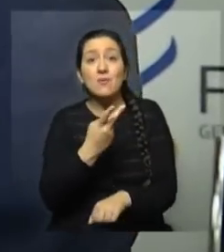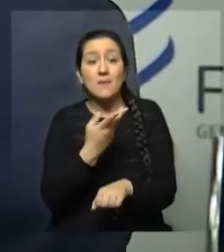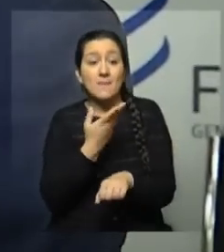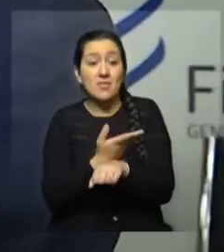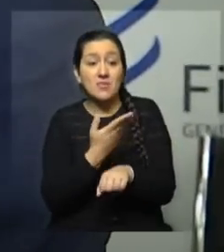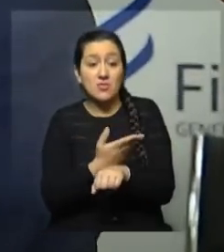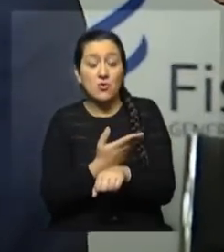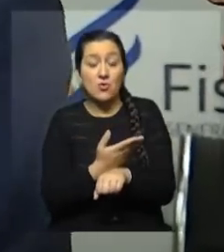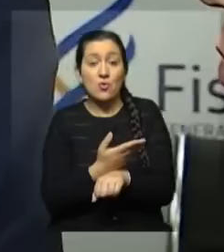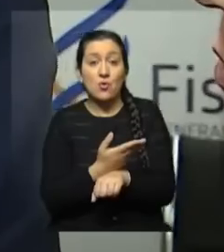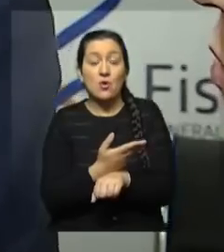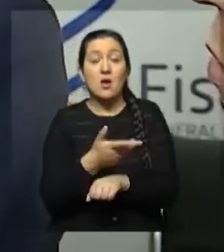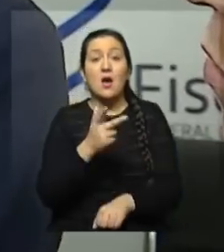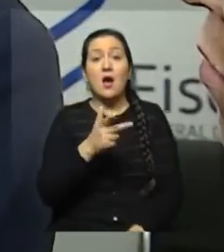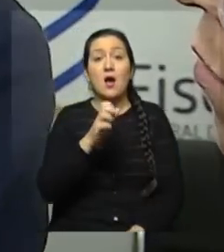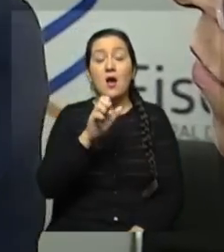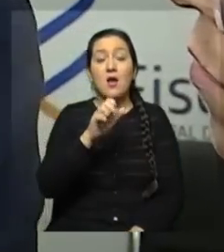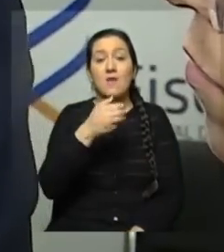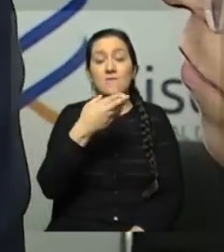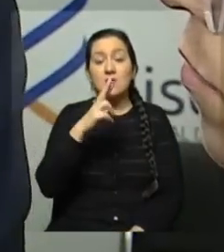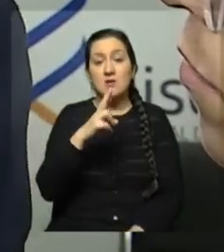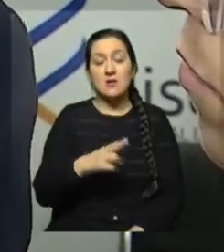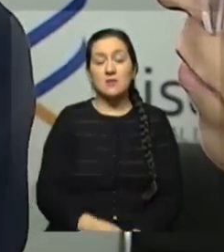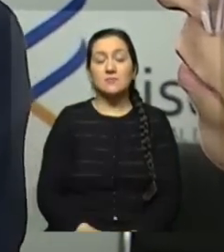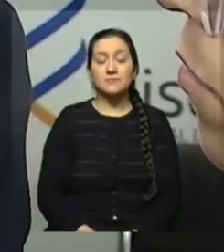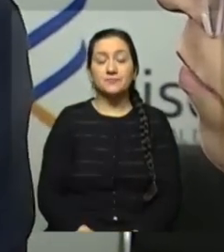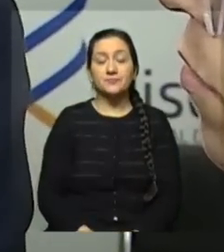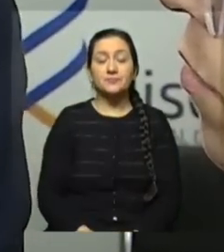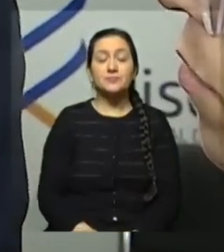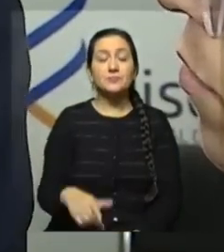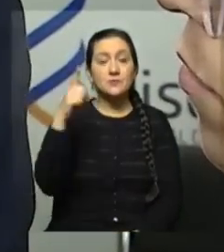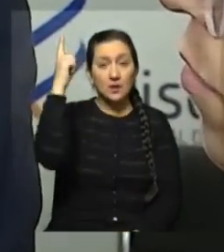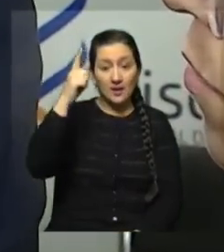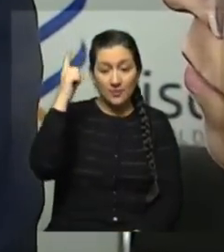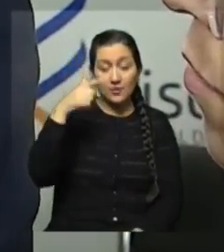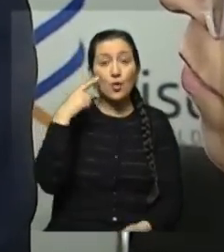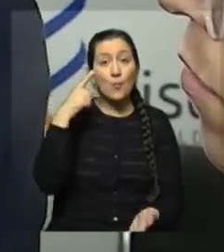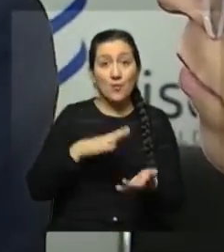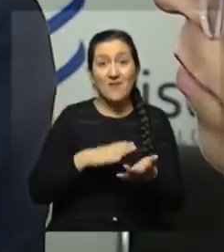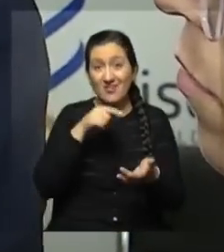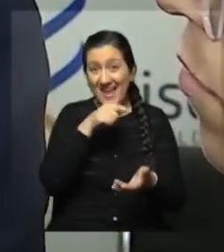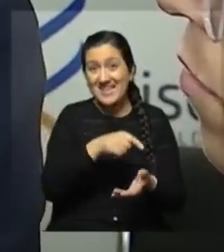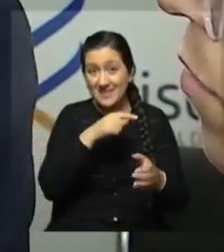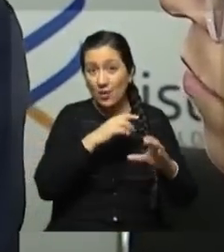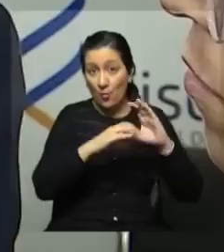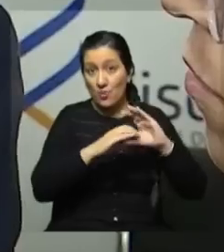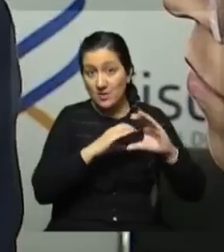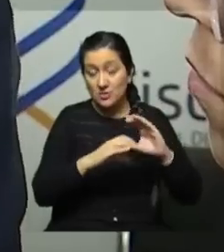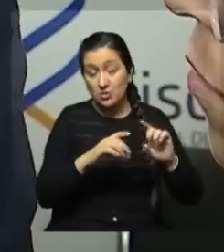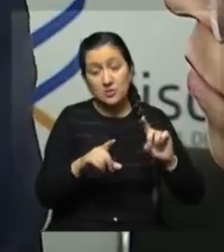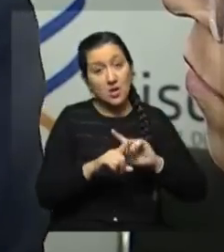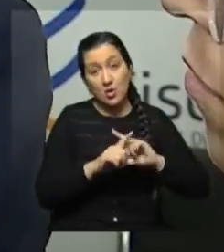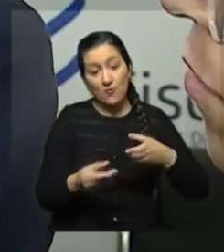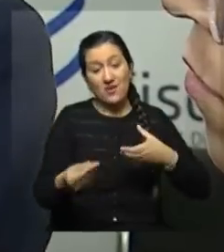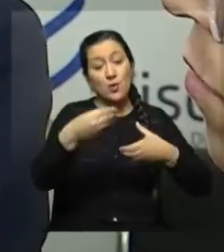al Ministerio del interior Luis Alberto Heber tras analizar el material recibido los legisladores comprobaron que esas comunicaciones no habían